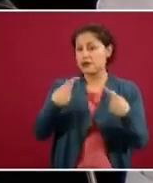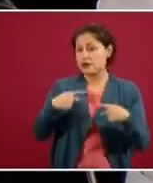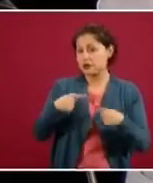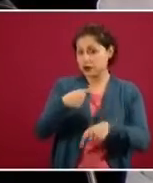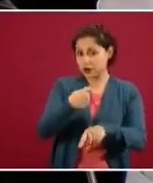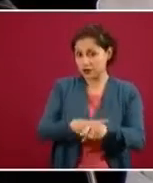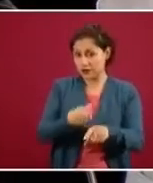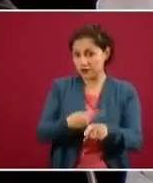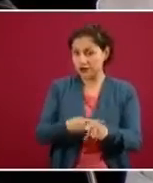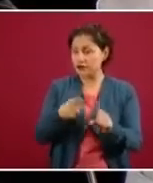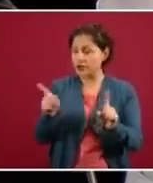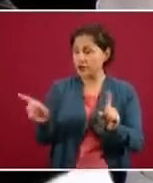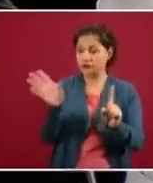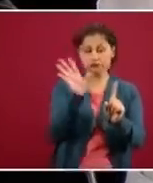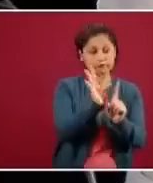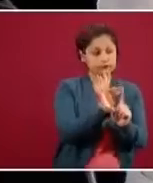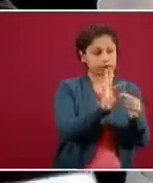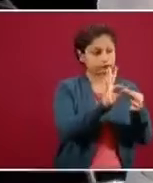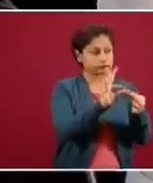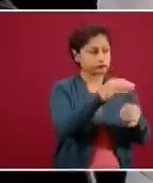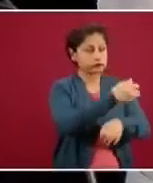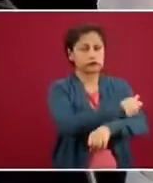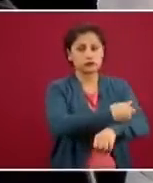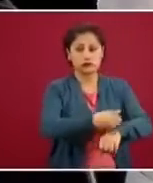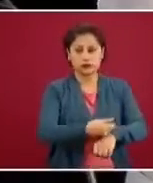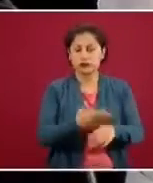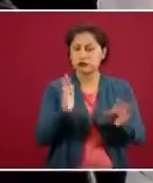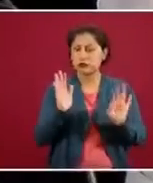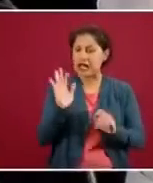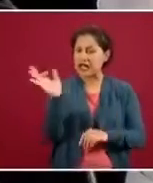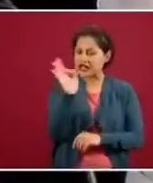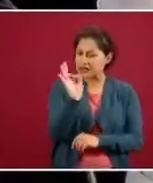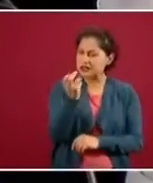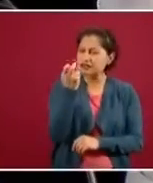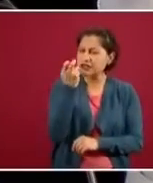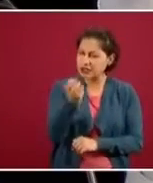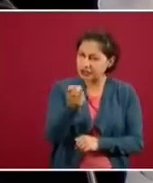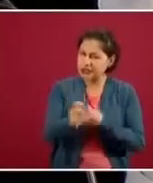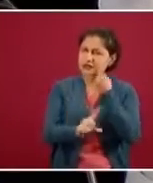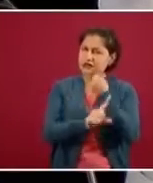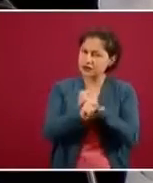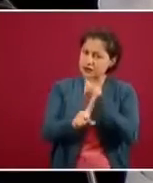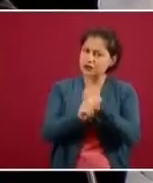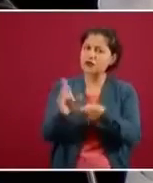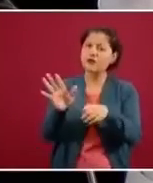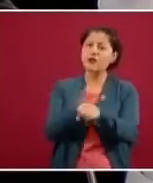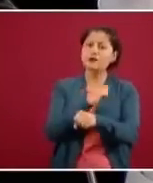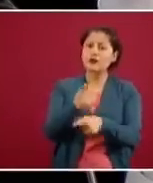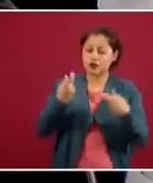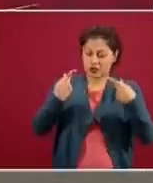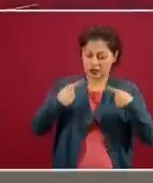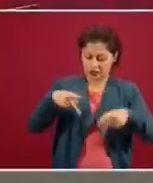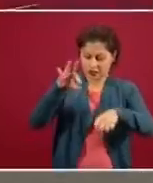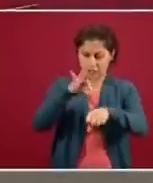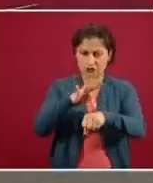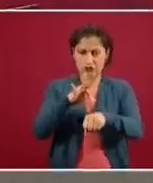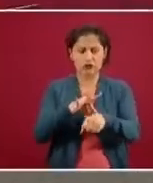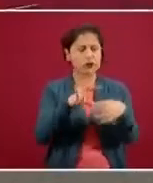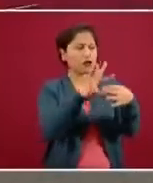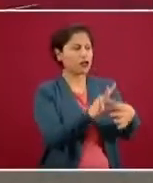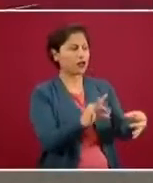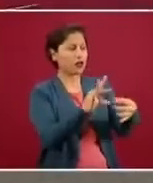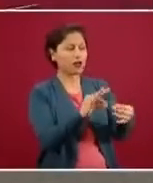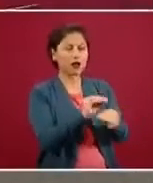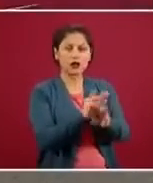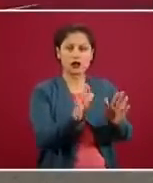coronavirus. Ese es quizá el mayor de los enojos, que no tienen mucha comunicación, que el médico no les da informes y por eso la gente